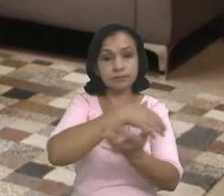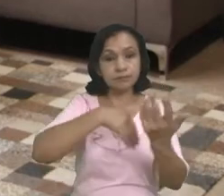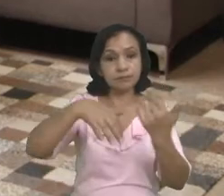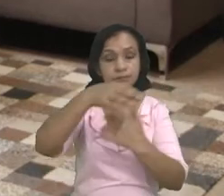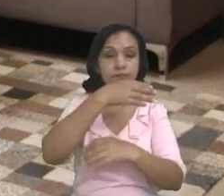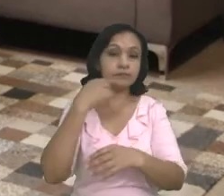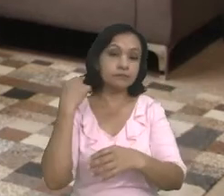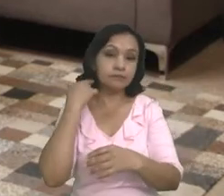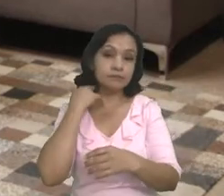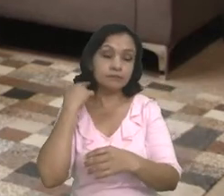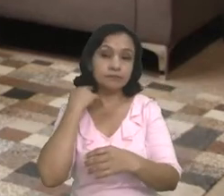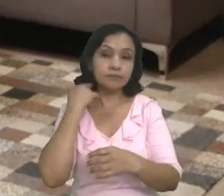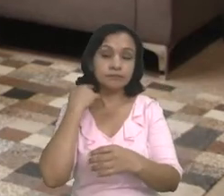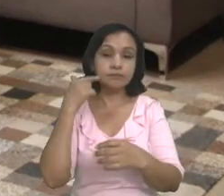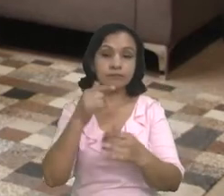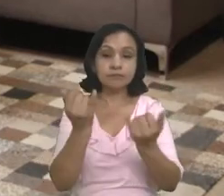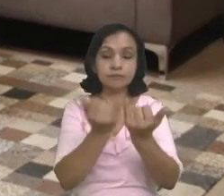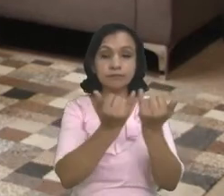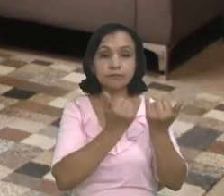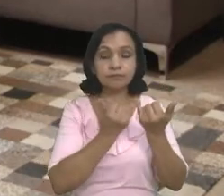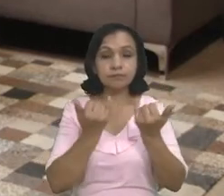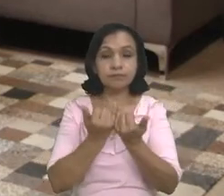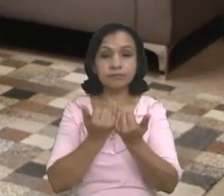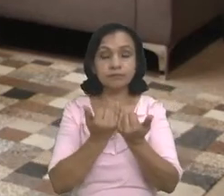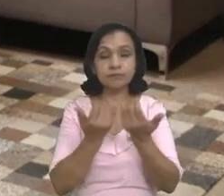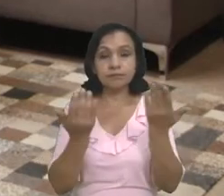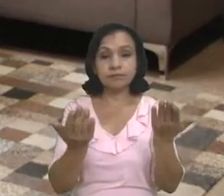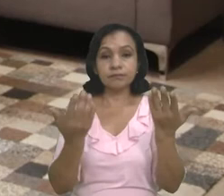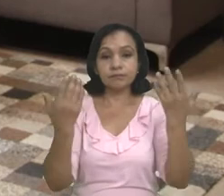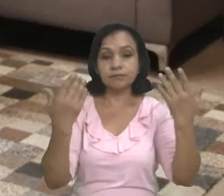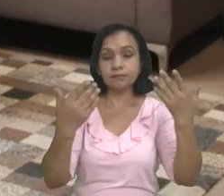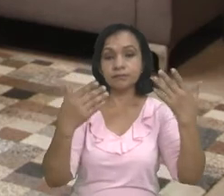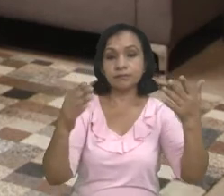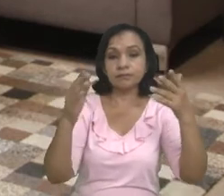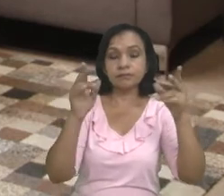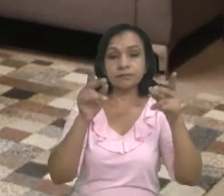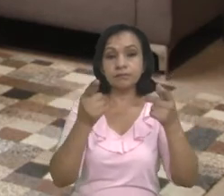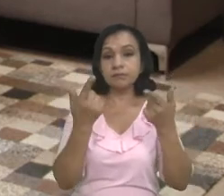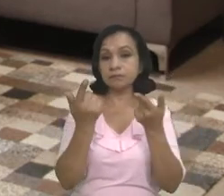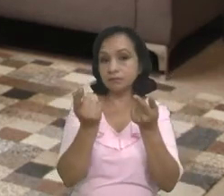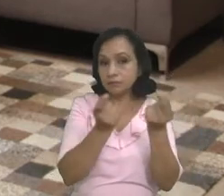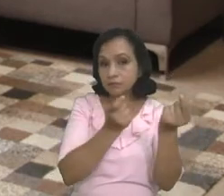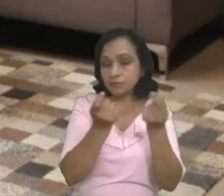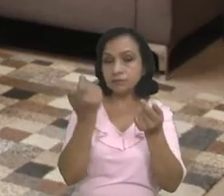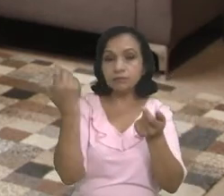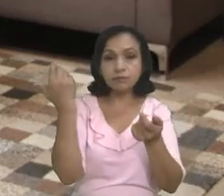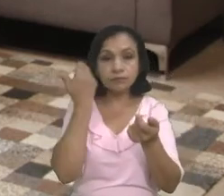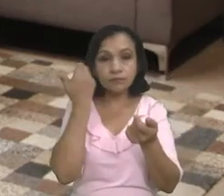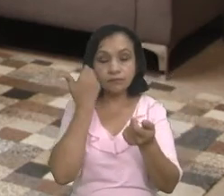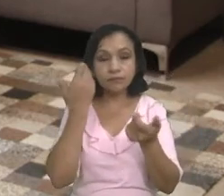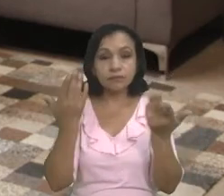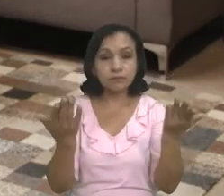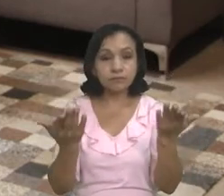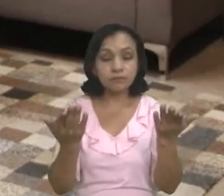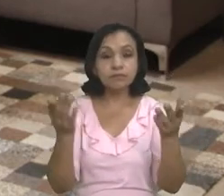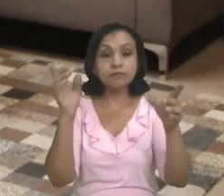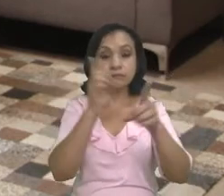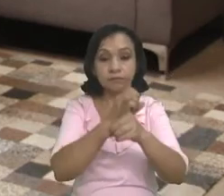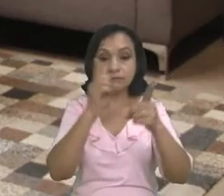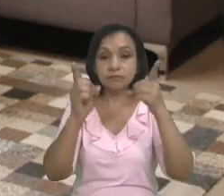términos de vigilancia epidemiológica aunque ya sea cualquier caso sospechoso de cualquier enfermedad de notificación obligatoria